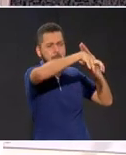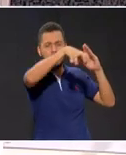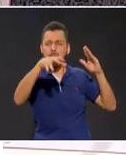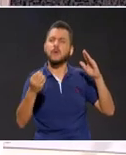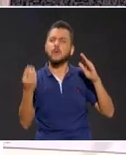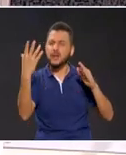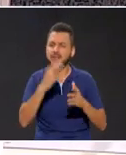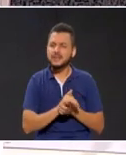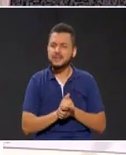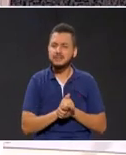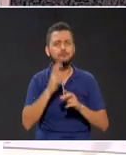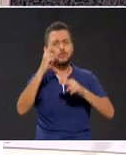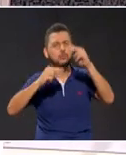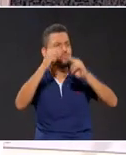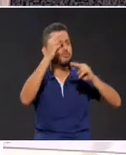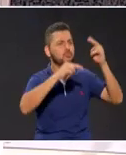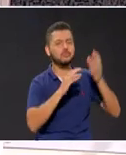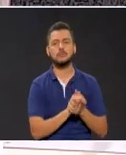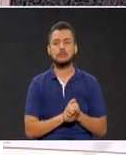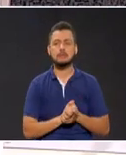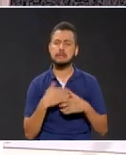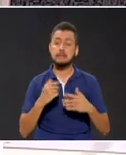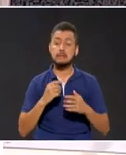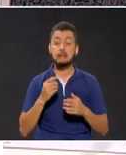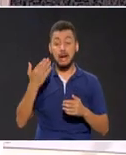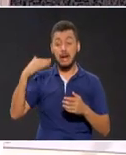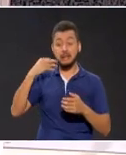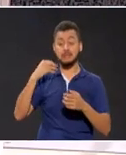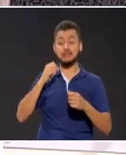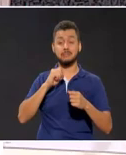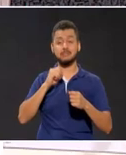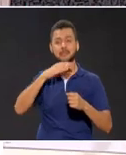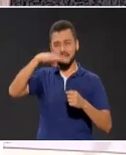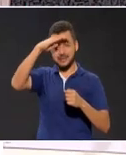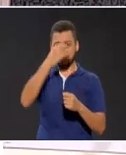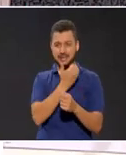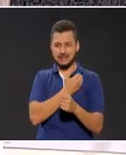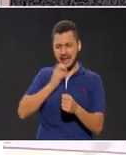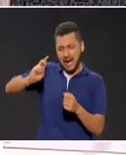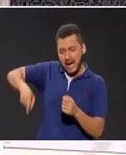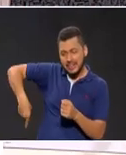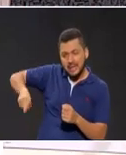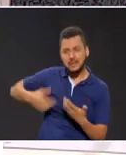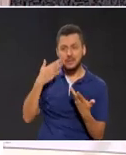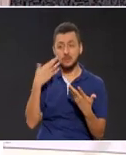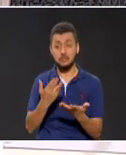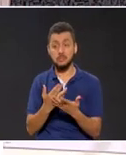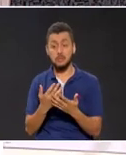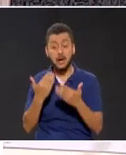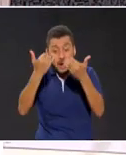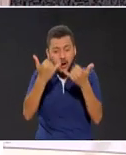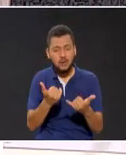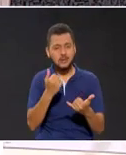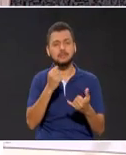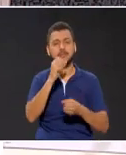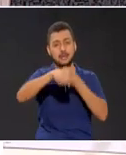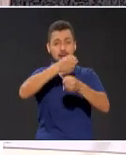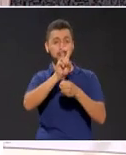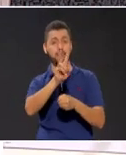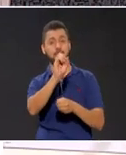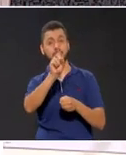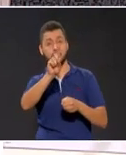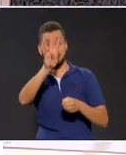procesos cuando llegamos al gobierno. En este momento todos los procesos que llegan se atienden rápidamente y se han trabajado en